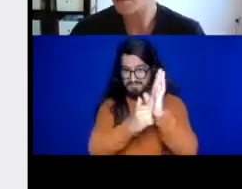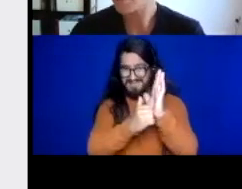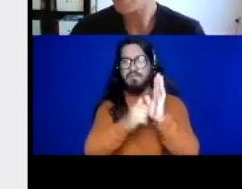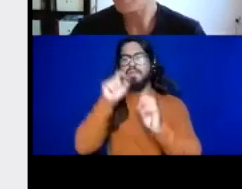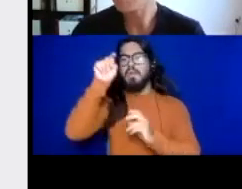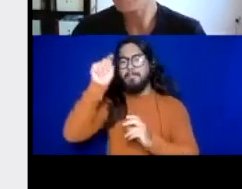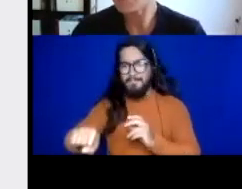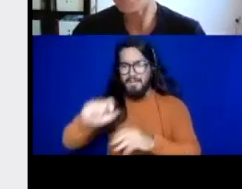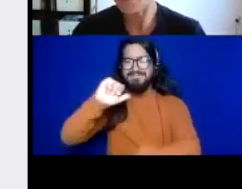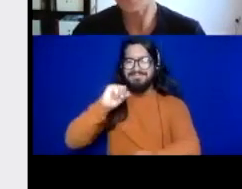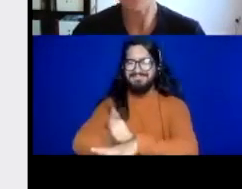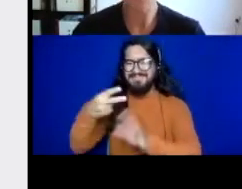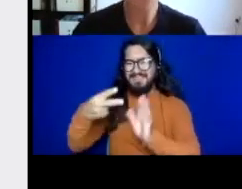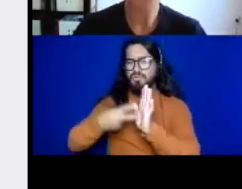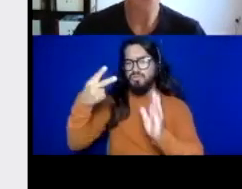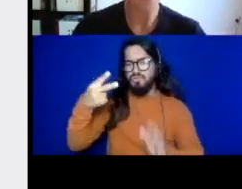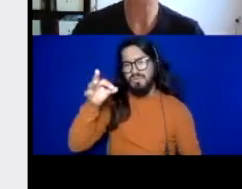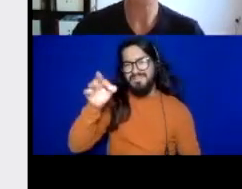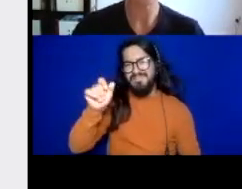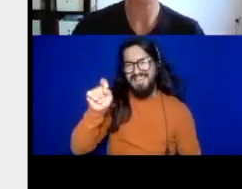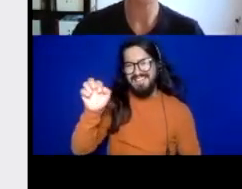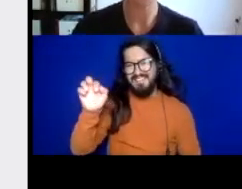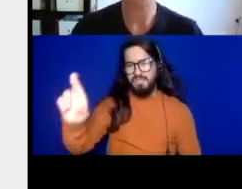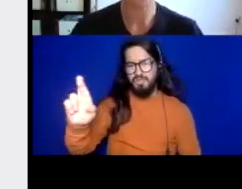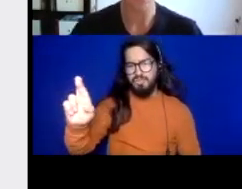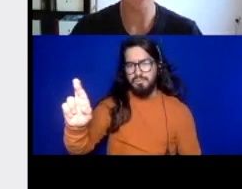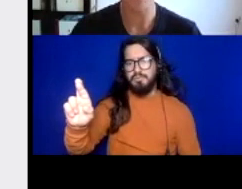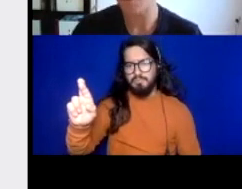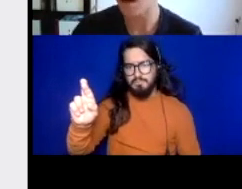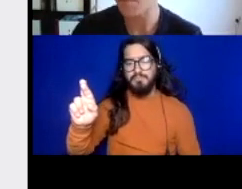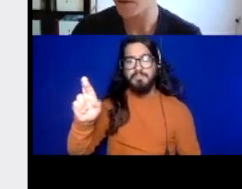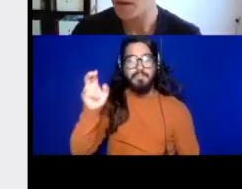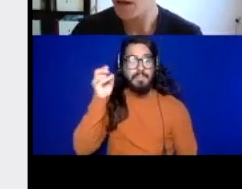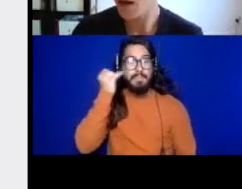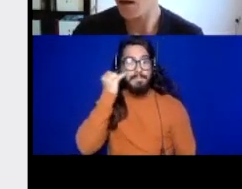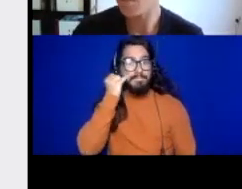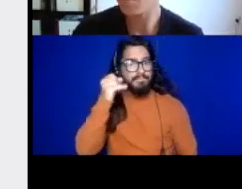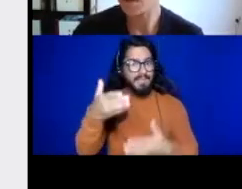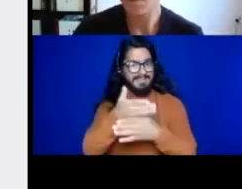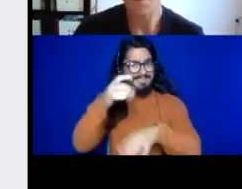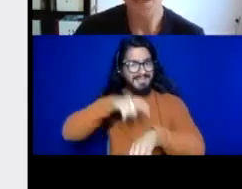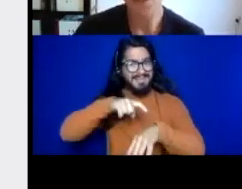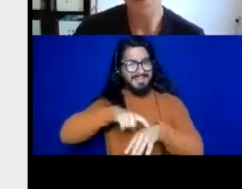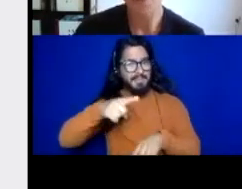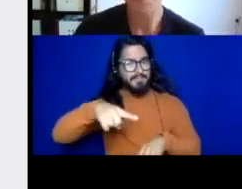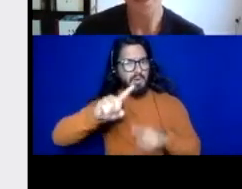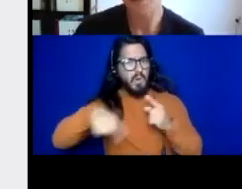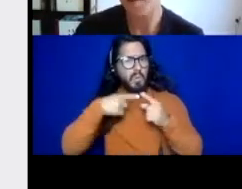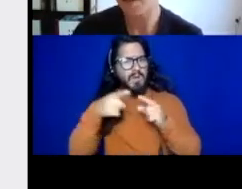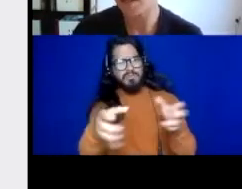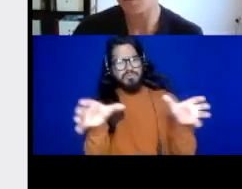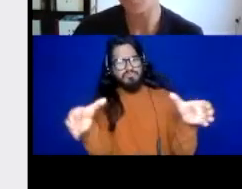esta autenticación de dos factores, reuniones de grupo. Ya si tienen un tiempo compartido donde se